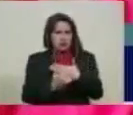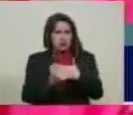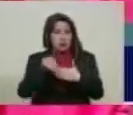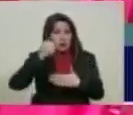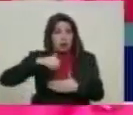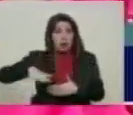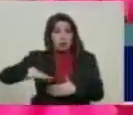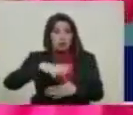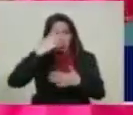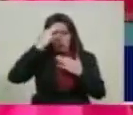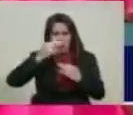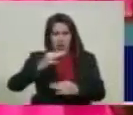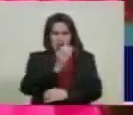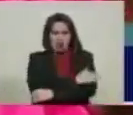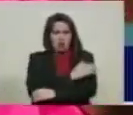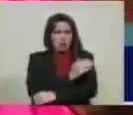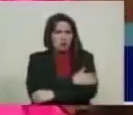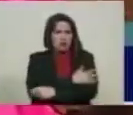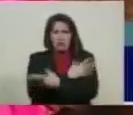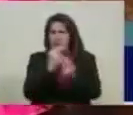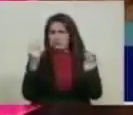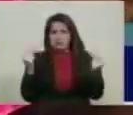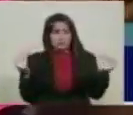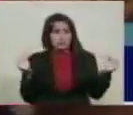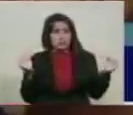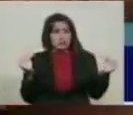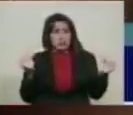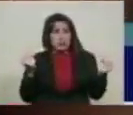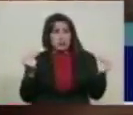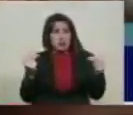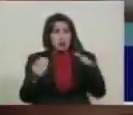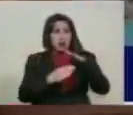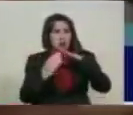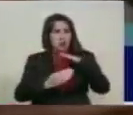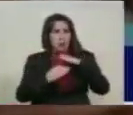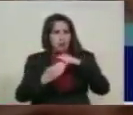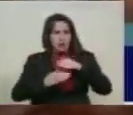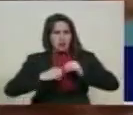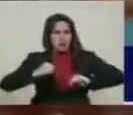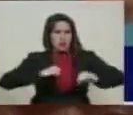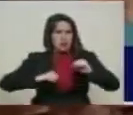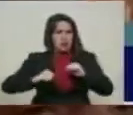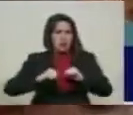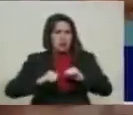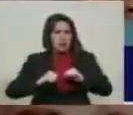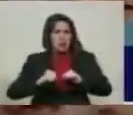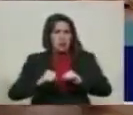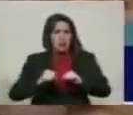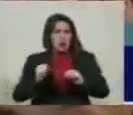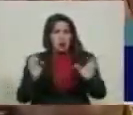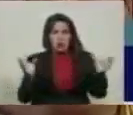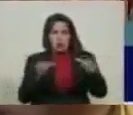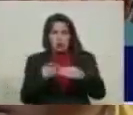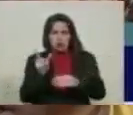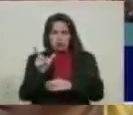les cree, tienen bases populares, tienen partidos fuertes.